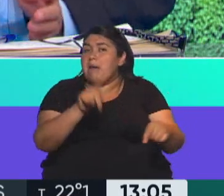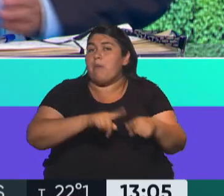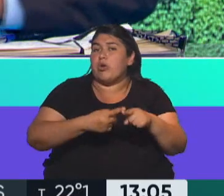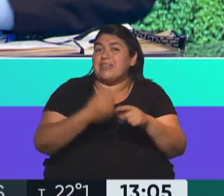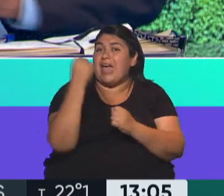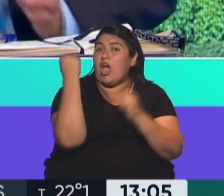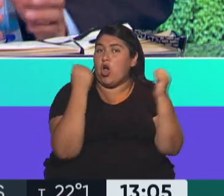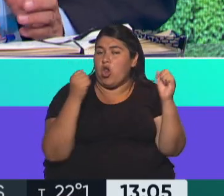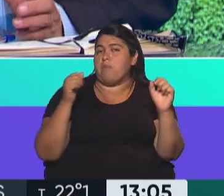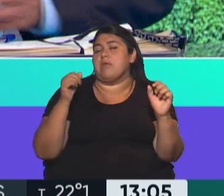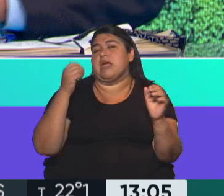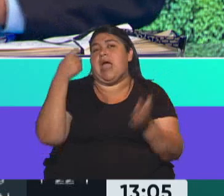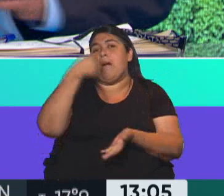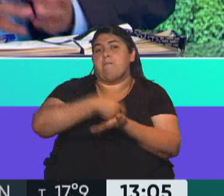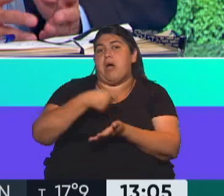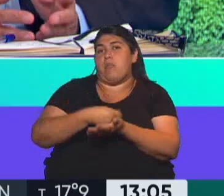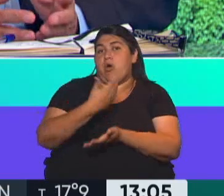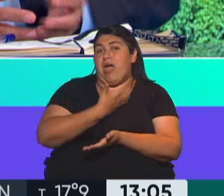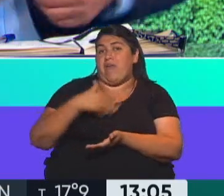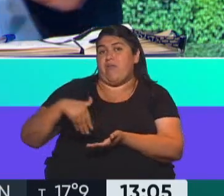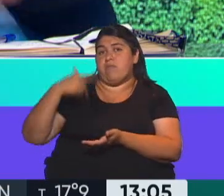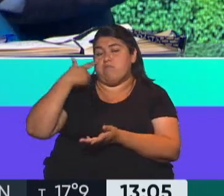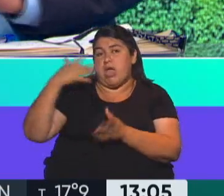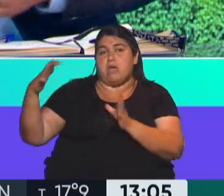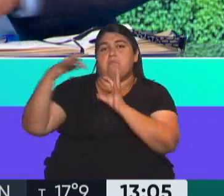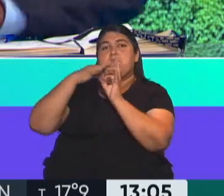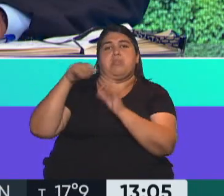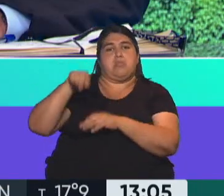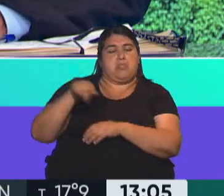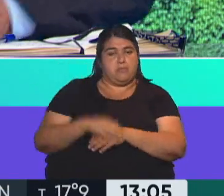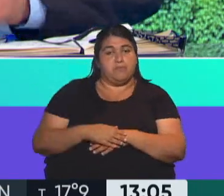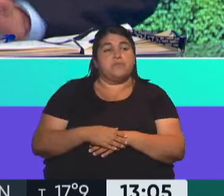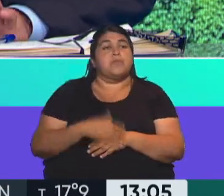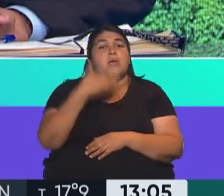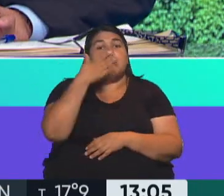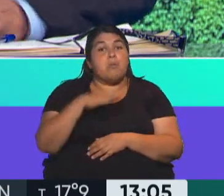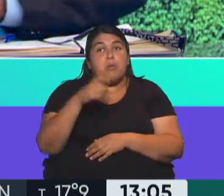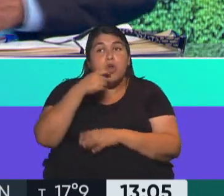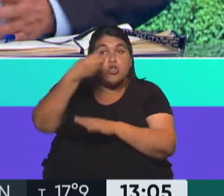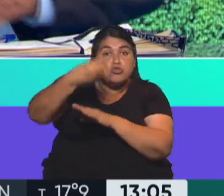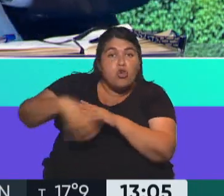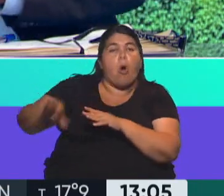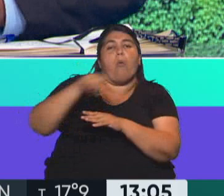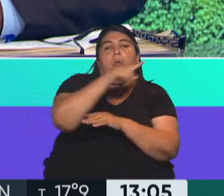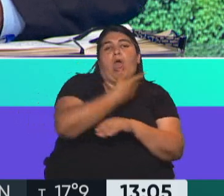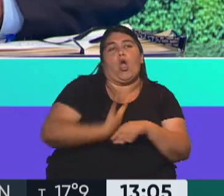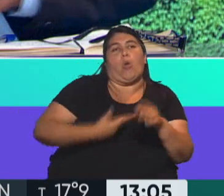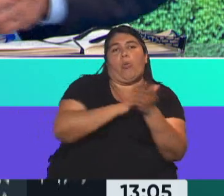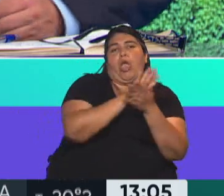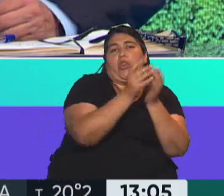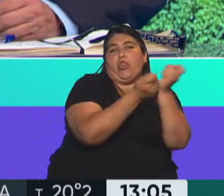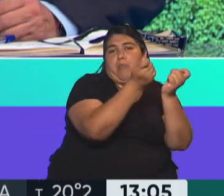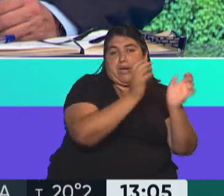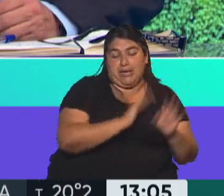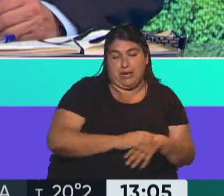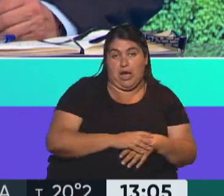se adapte al pago del fondo como prioridad absoluta y después lo que quede será lo que pueda ejecutar el gobierno. Estos mismos sectores son los que